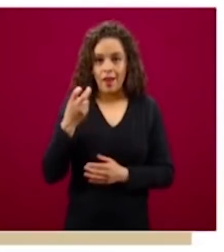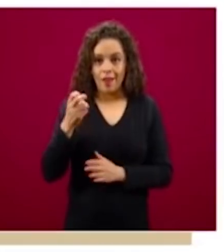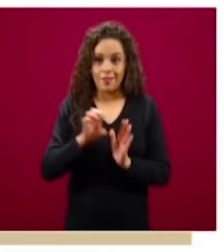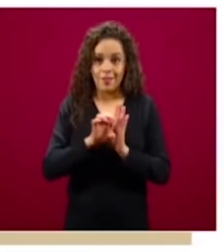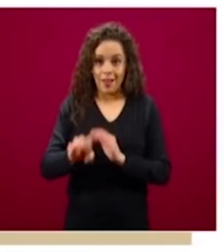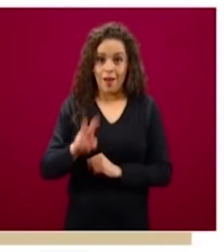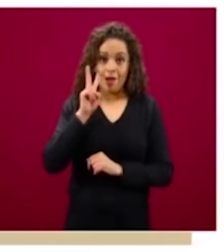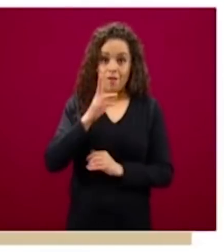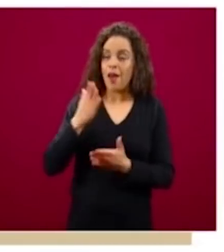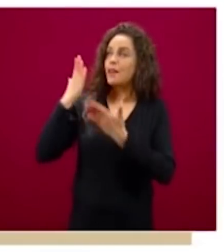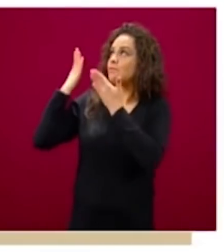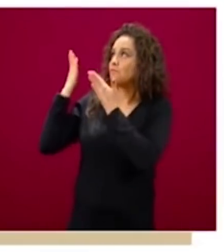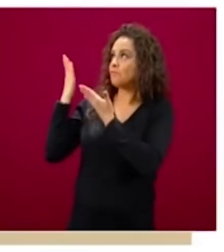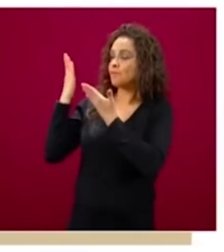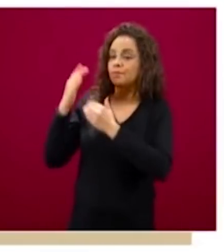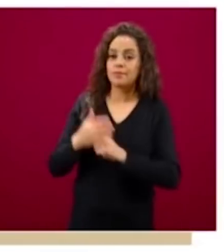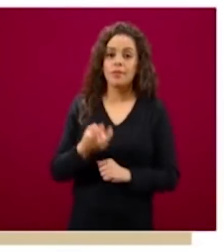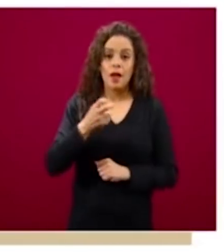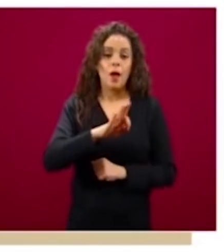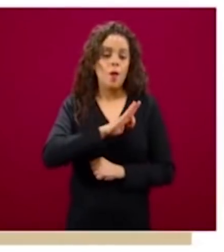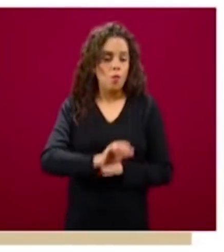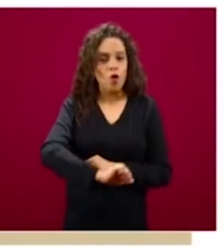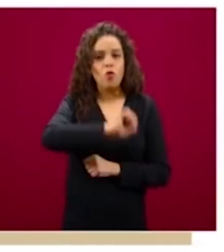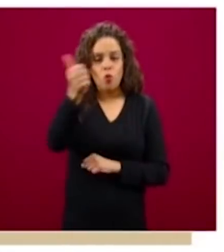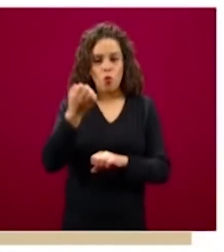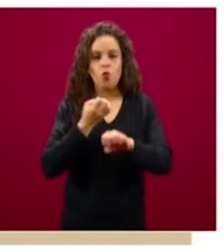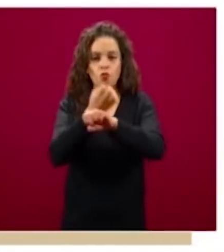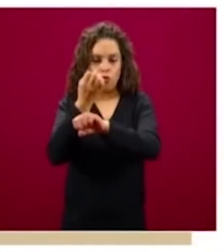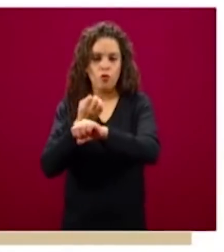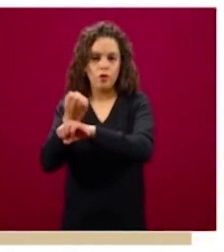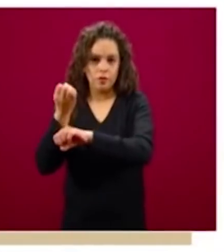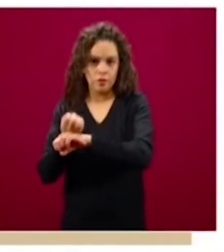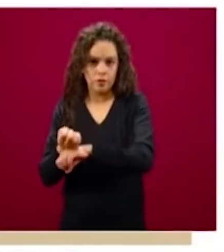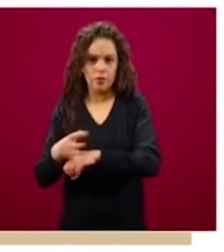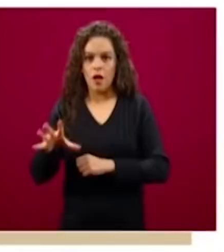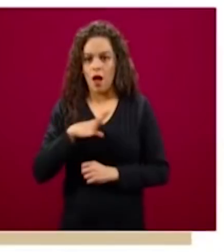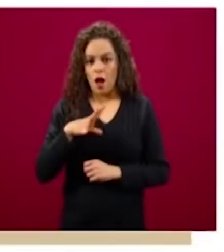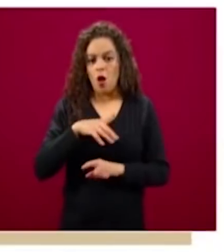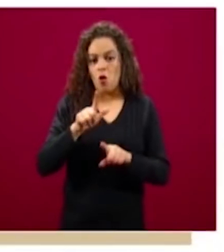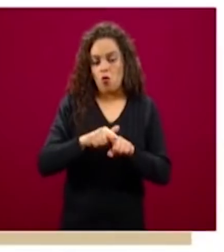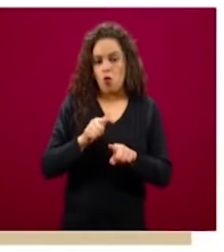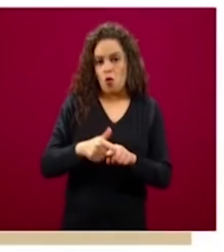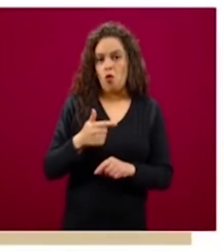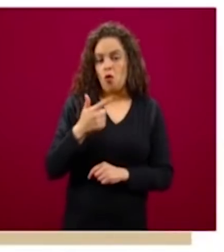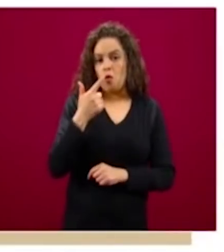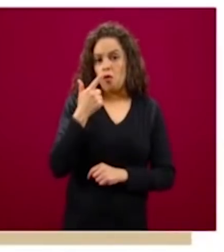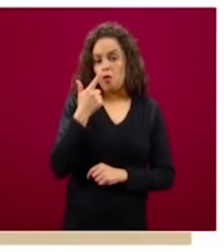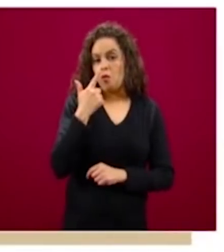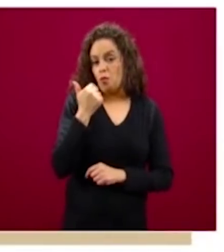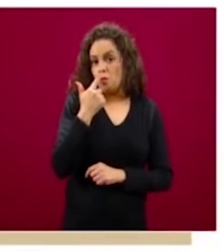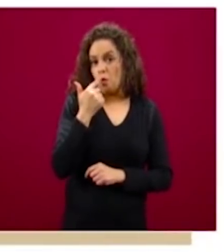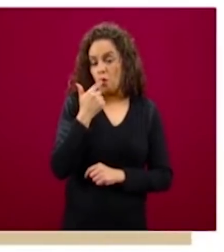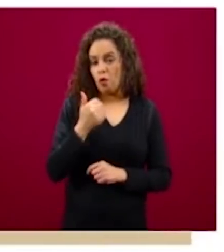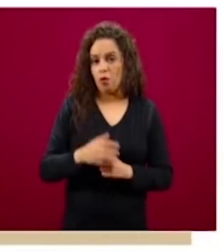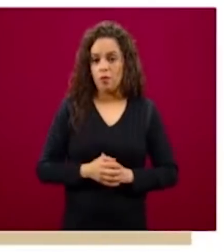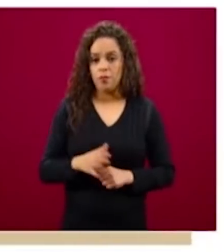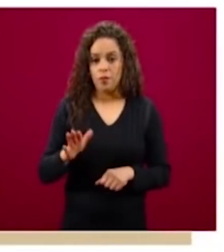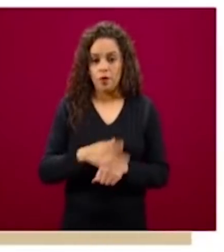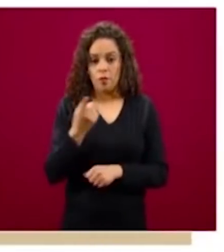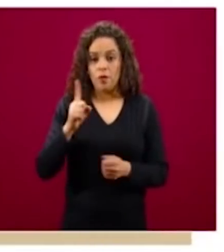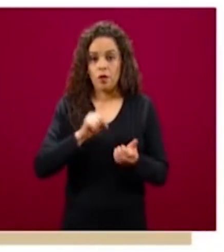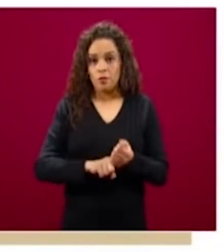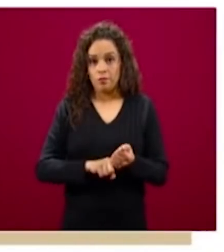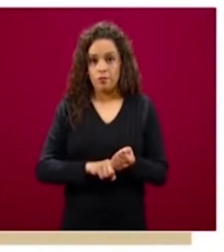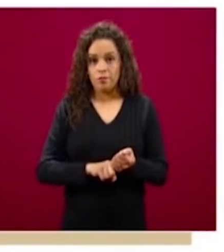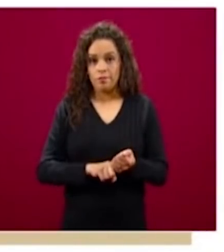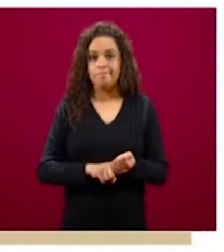va a suceder o puede suceder con otras entidades federativas que estarían en rojo, porque recordemos que estamos en una ventana móvil,